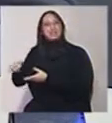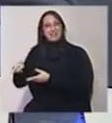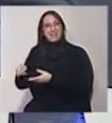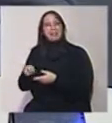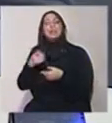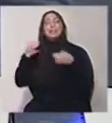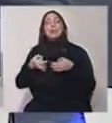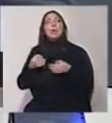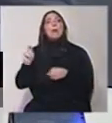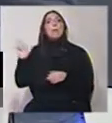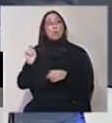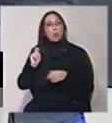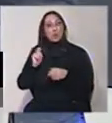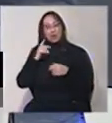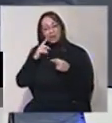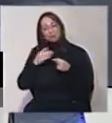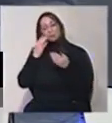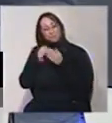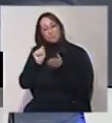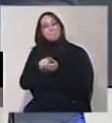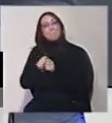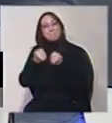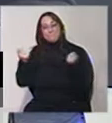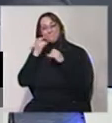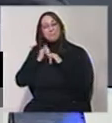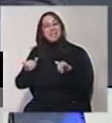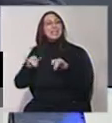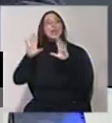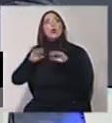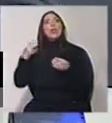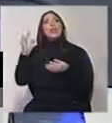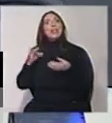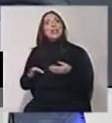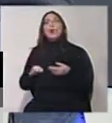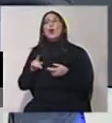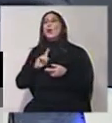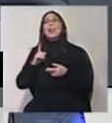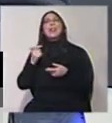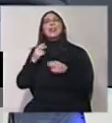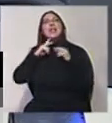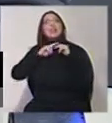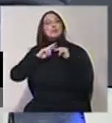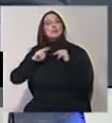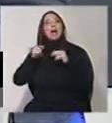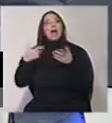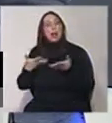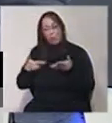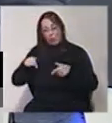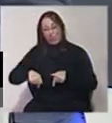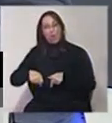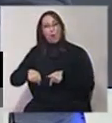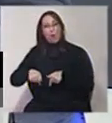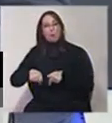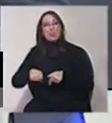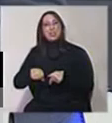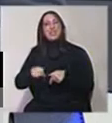país, y basta con revisar toda la prensa y todos los datos que existen, que no están tan consistentes como los datos que tenemos hoy claro. Con relación a